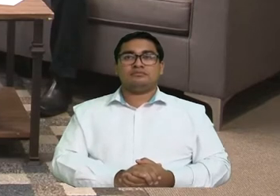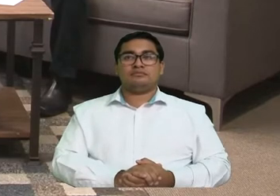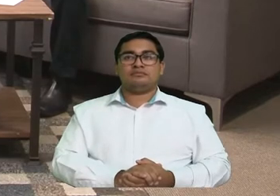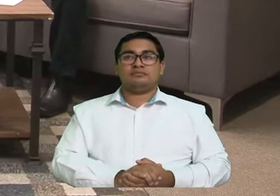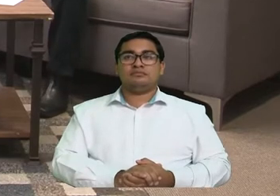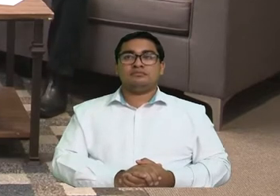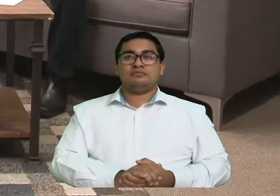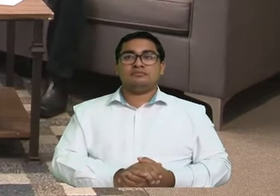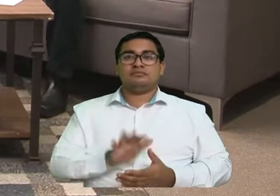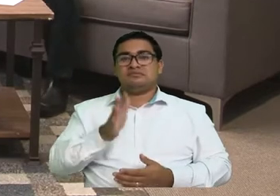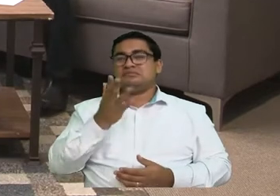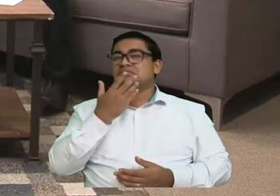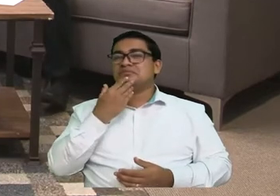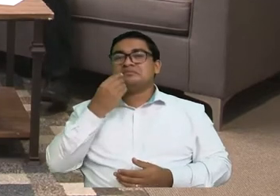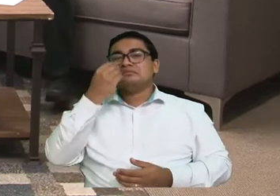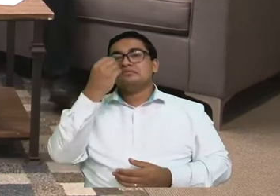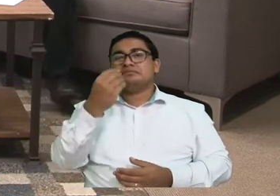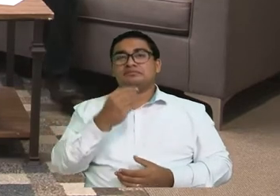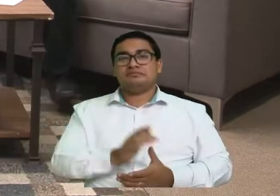de adolescencia.